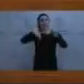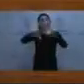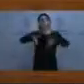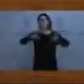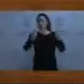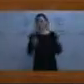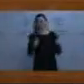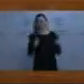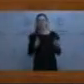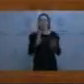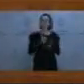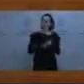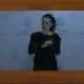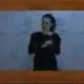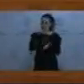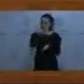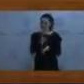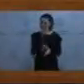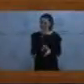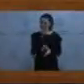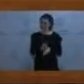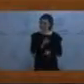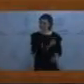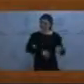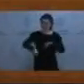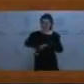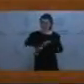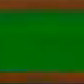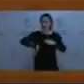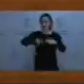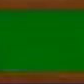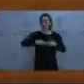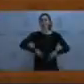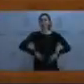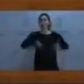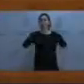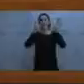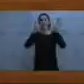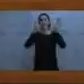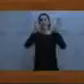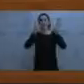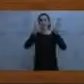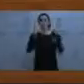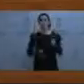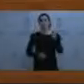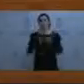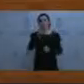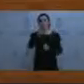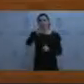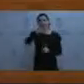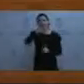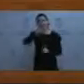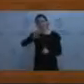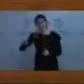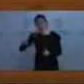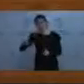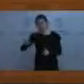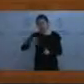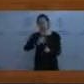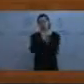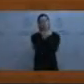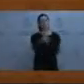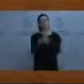de reposición, si se aplica máxima, permitirá la OPE de 500 plazas. Y lo contrario es